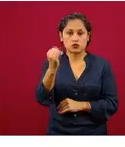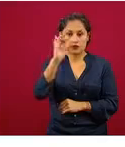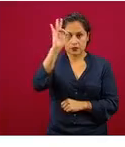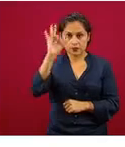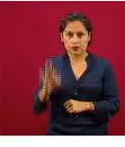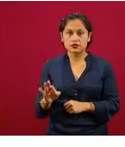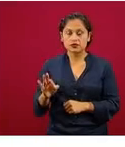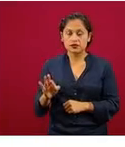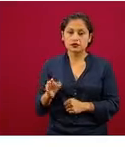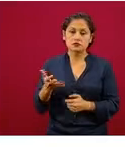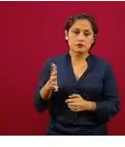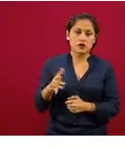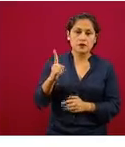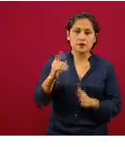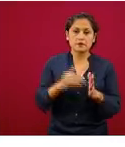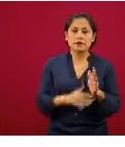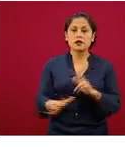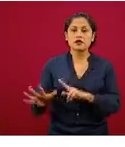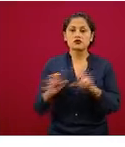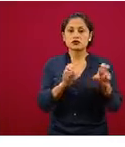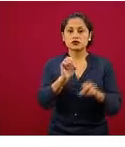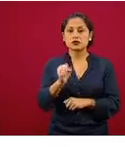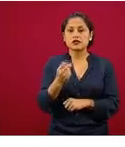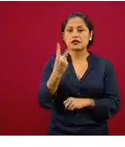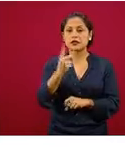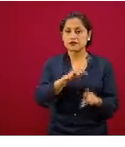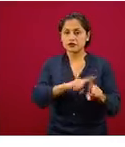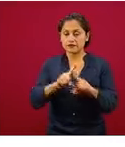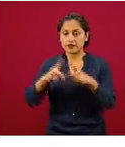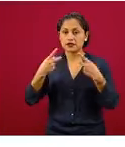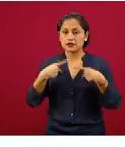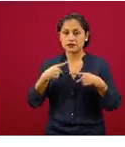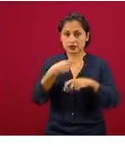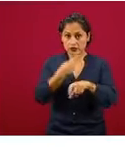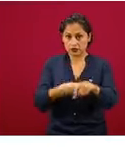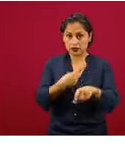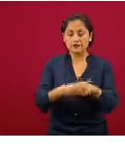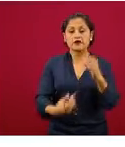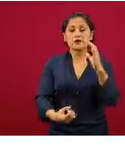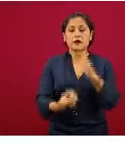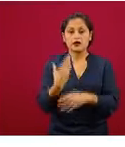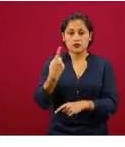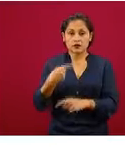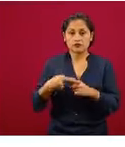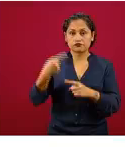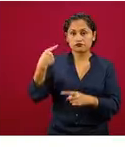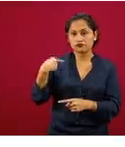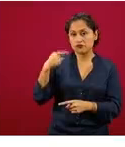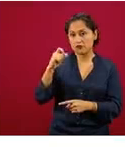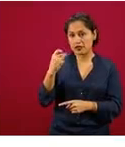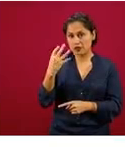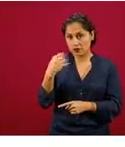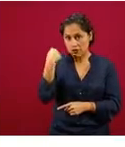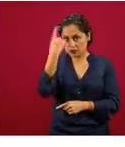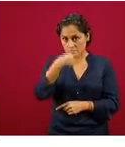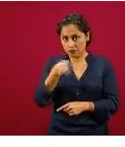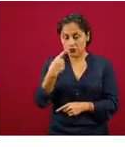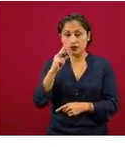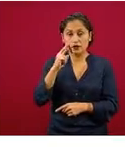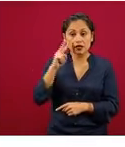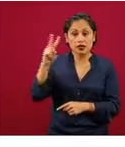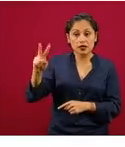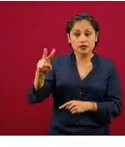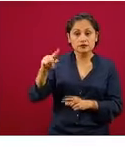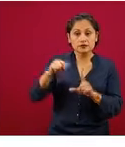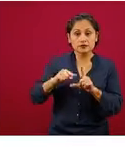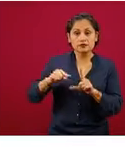4.9%, 1.862 casos en las últimas 24 horas, y en la parte inferior podemos ver cómo se manifiesta precisamente